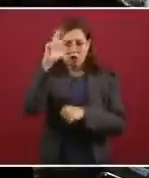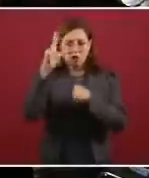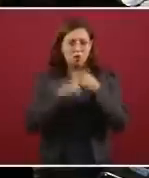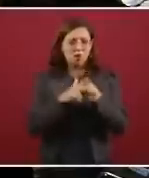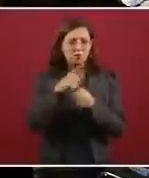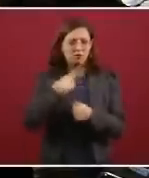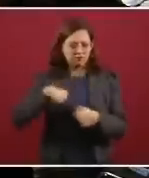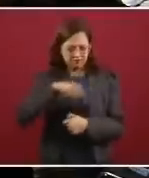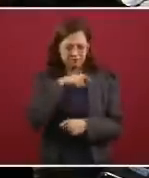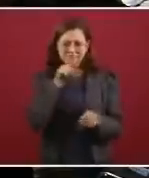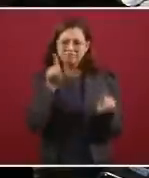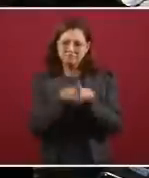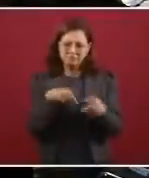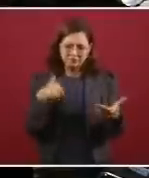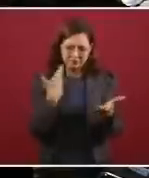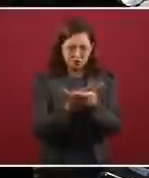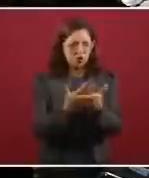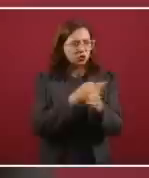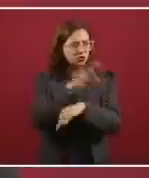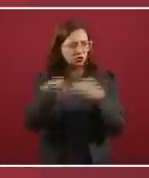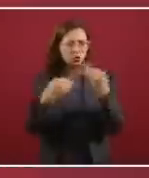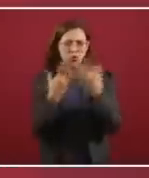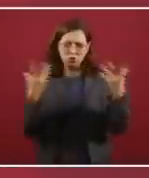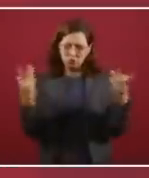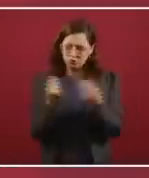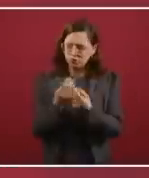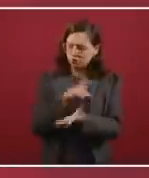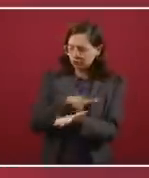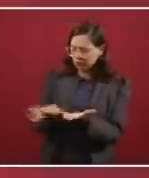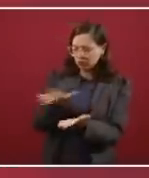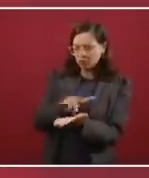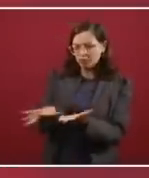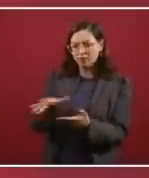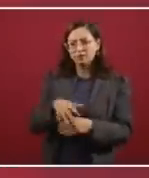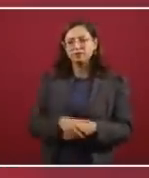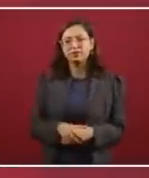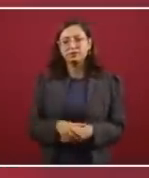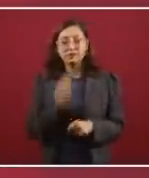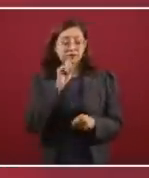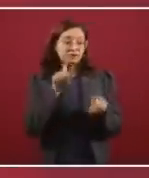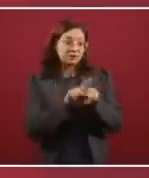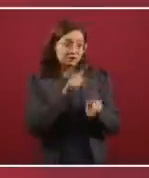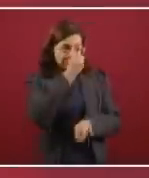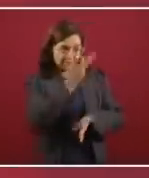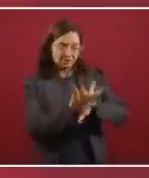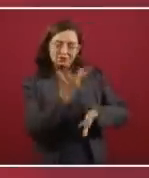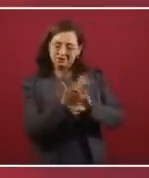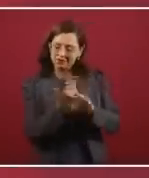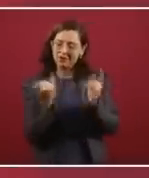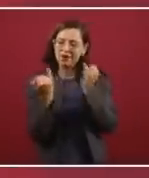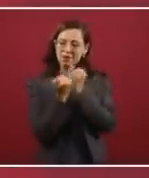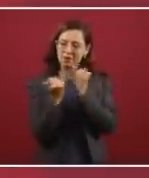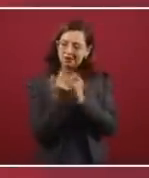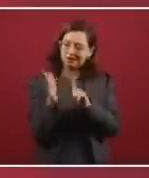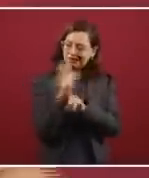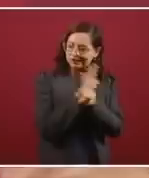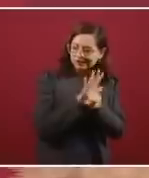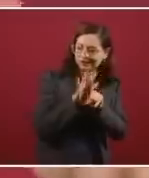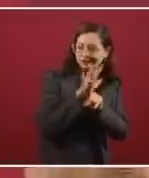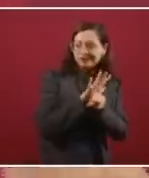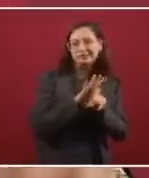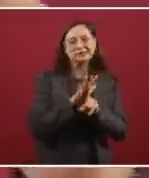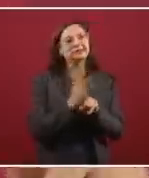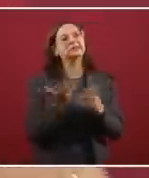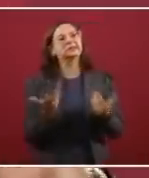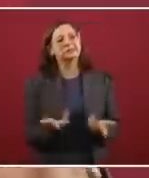un esfuerzo entre todos. Y queremos también convencer a Estados Unidos, aunque no lo creas, con los resultados que logremos